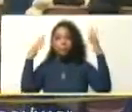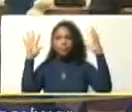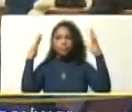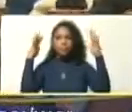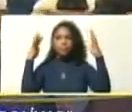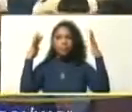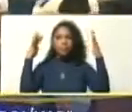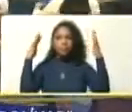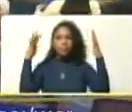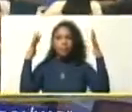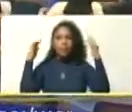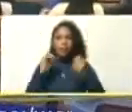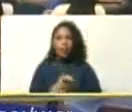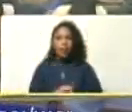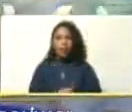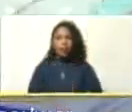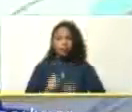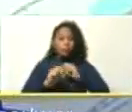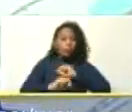Es impresionante, de verdad.